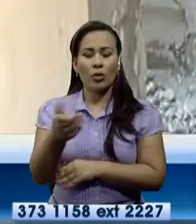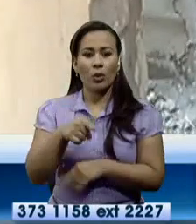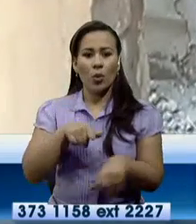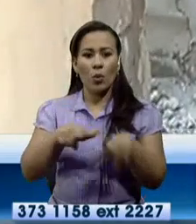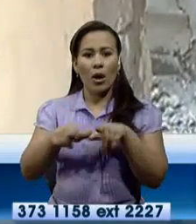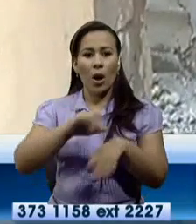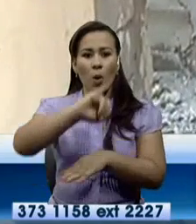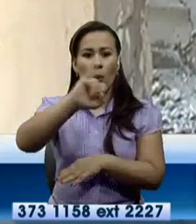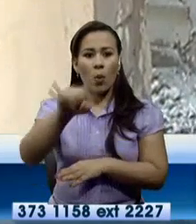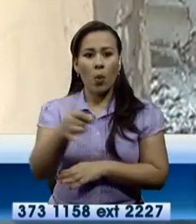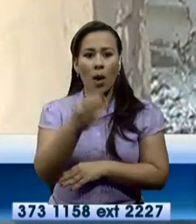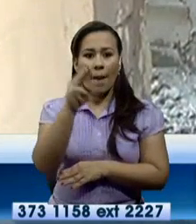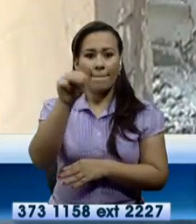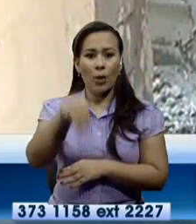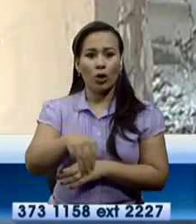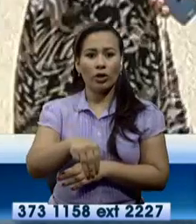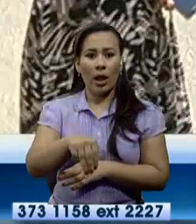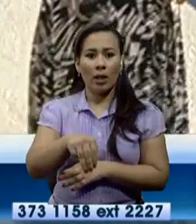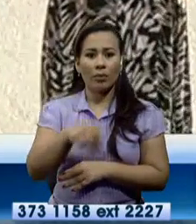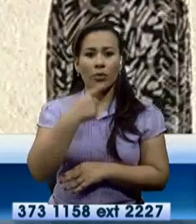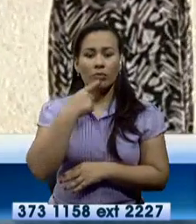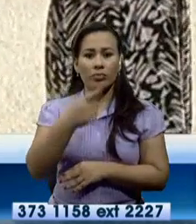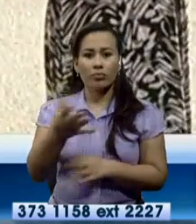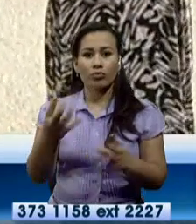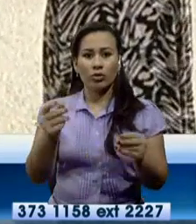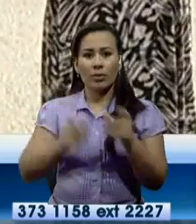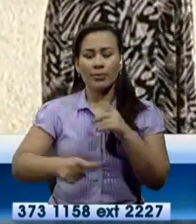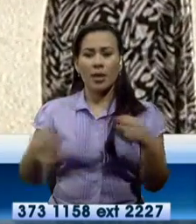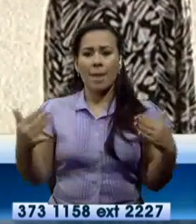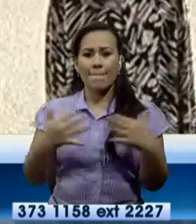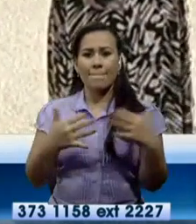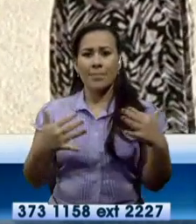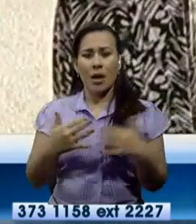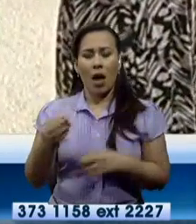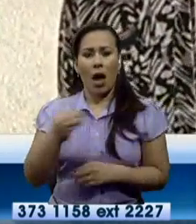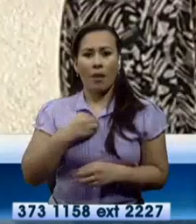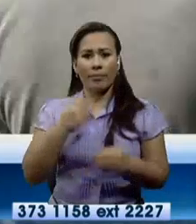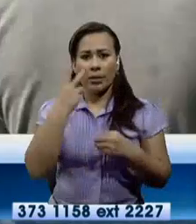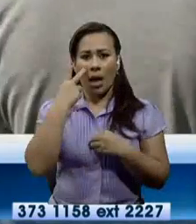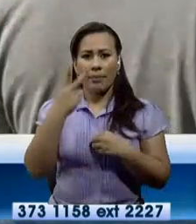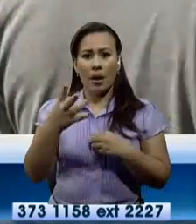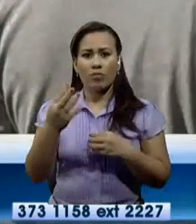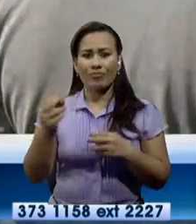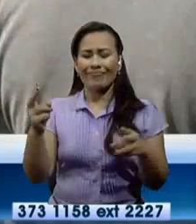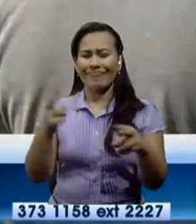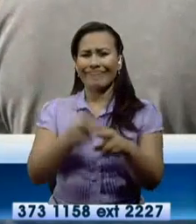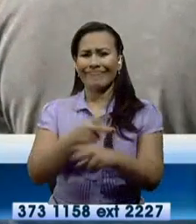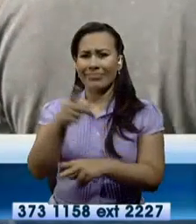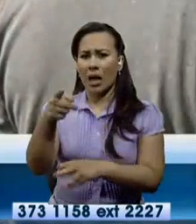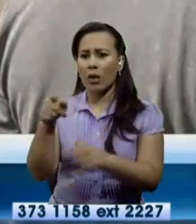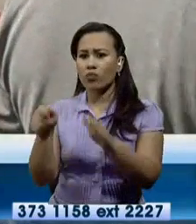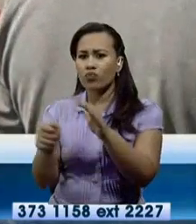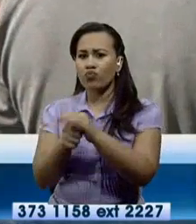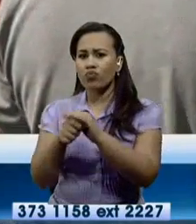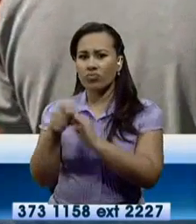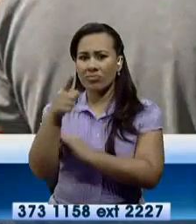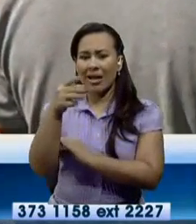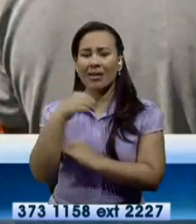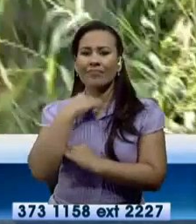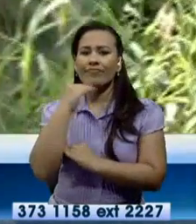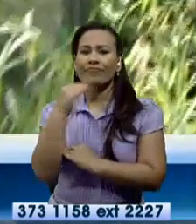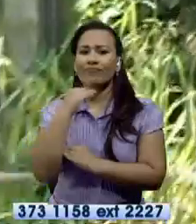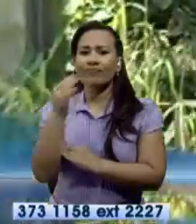Juan Montalvo, y ha sido el terror para los vecinos, que allí han visto de todo lo que les ha dado la gana de hacer